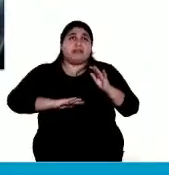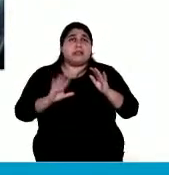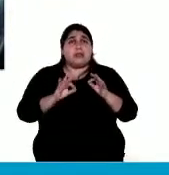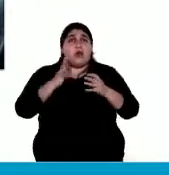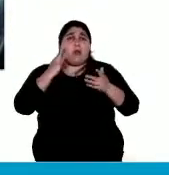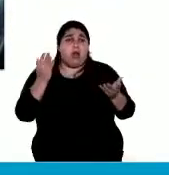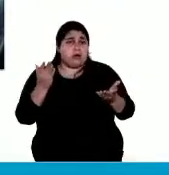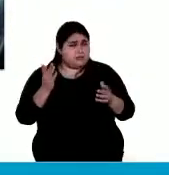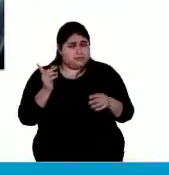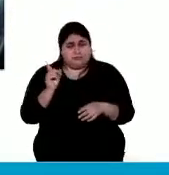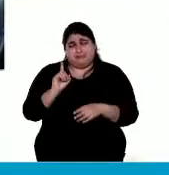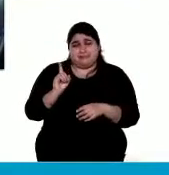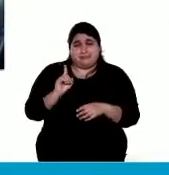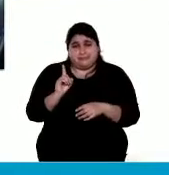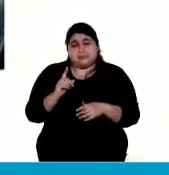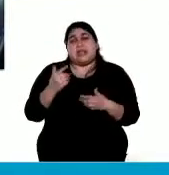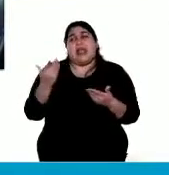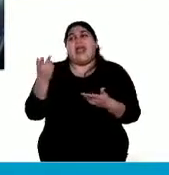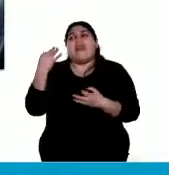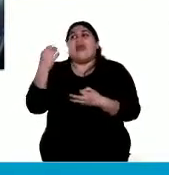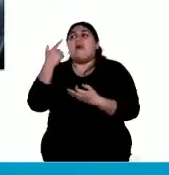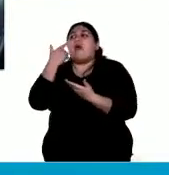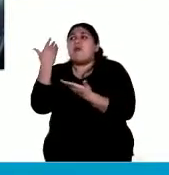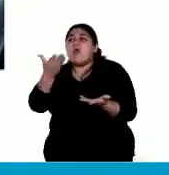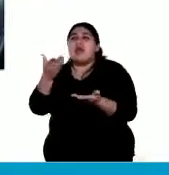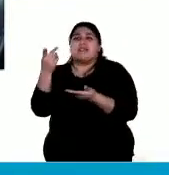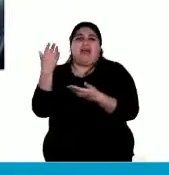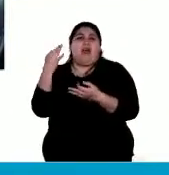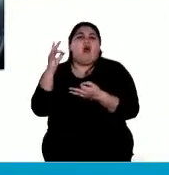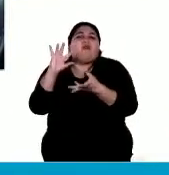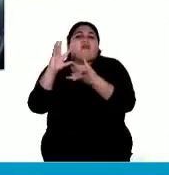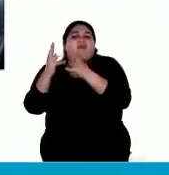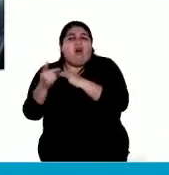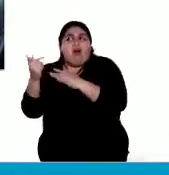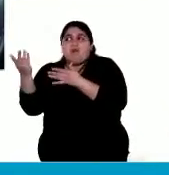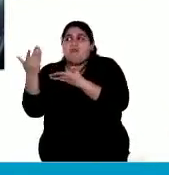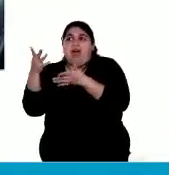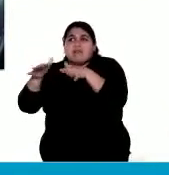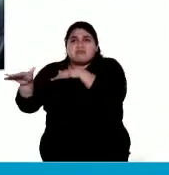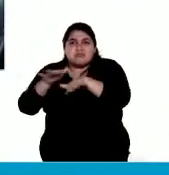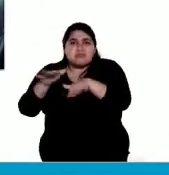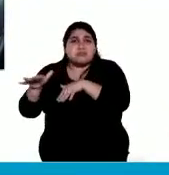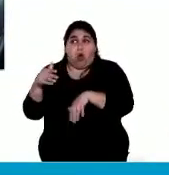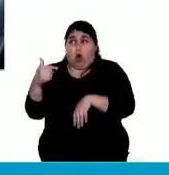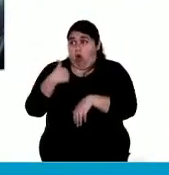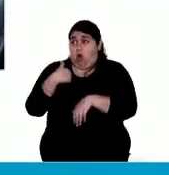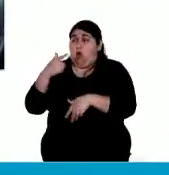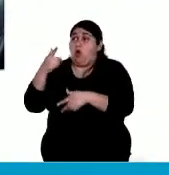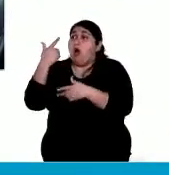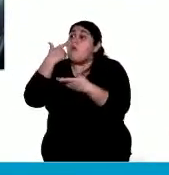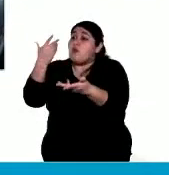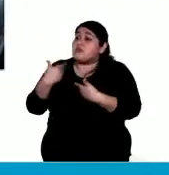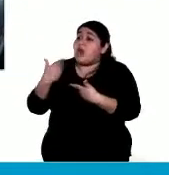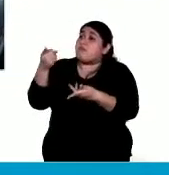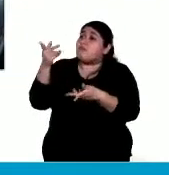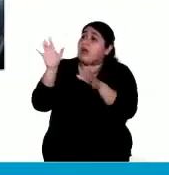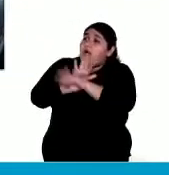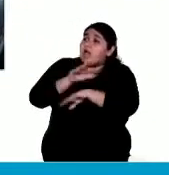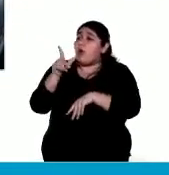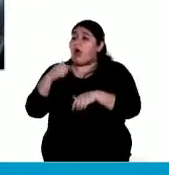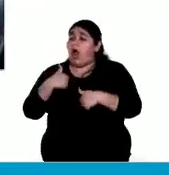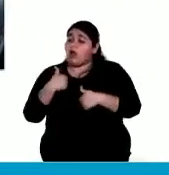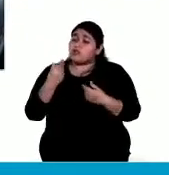caso, que nos demuestre que, o que me demuestre, en este caso, que estoy equivocado. ¿Por qué